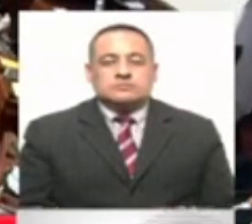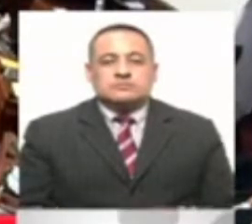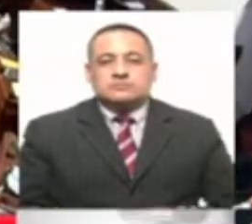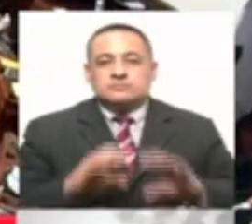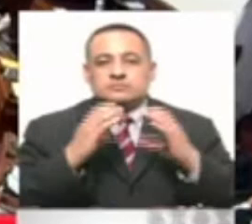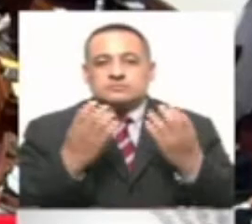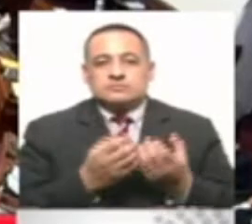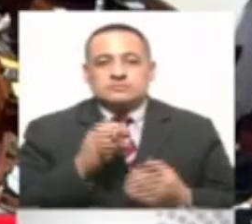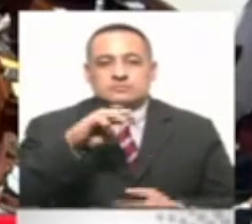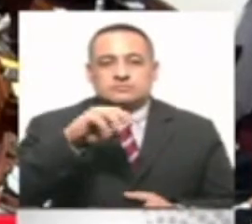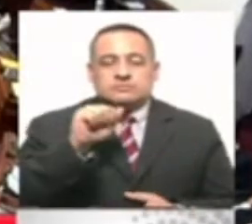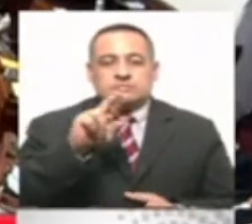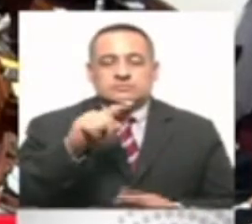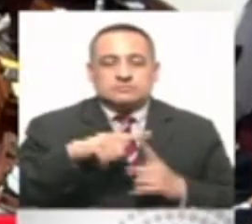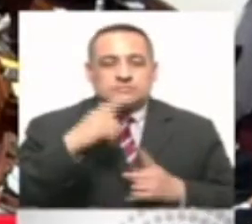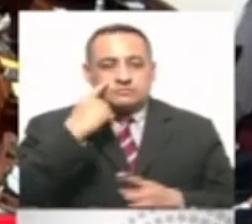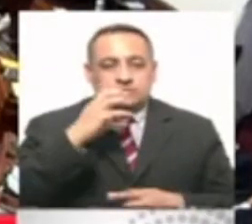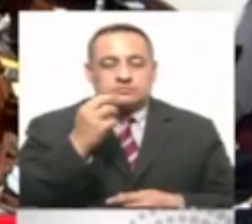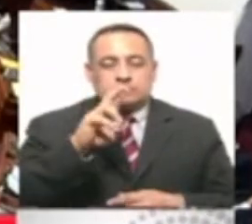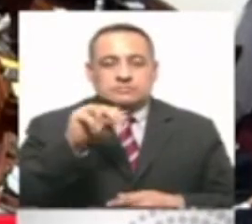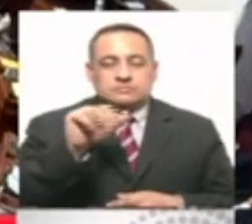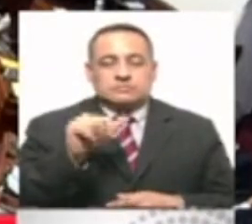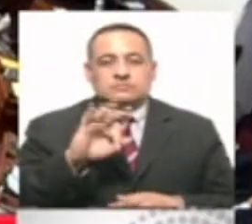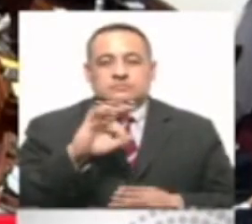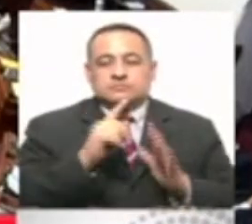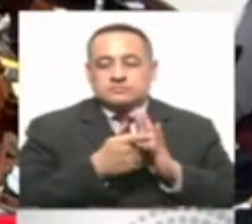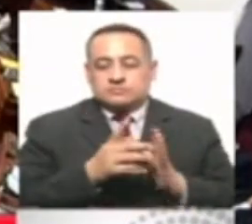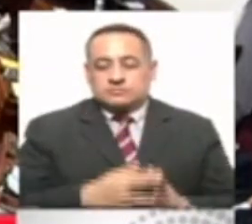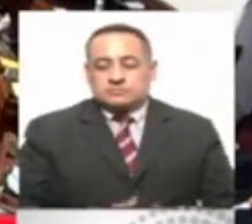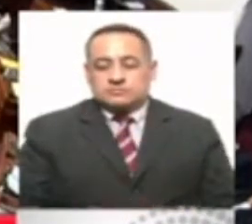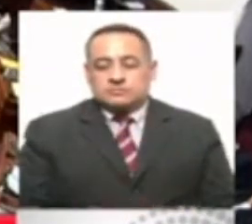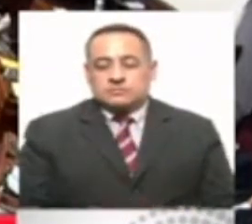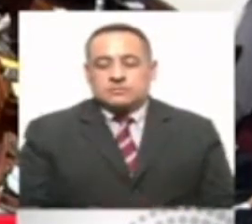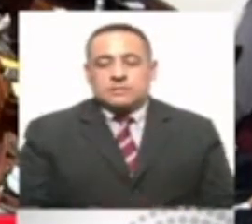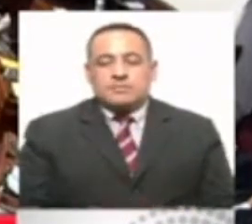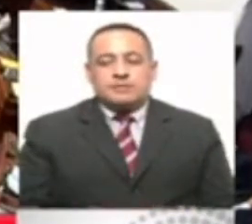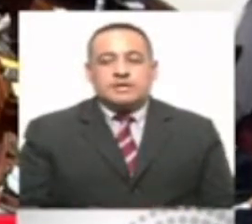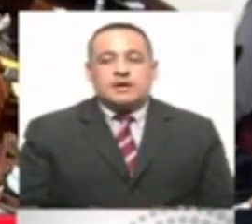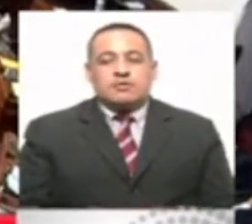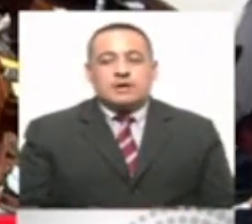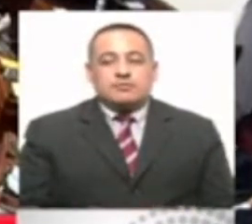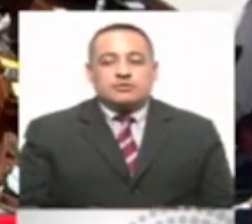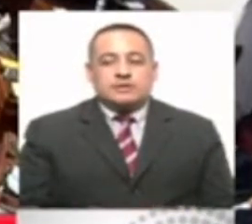Congresista Martí Corena tiene la palabra por 3 minutos.